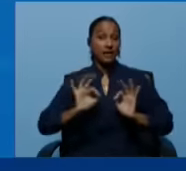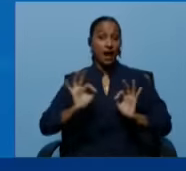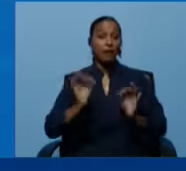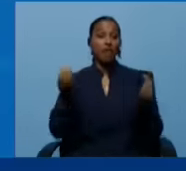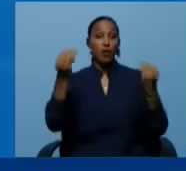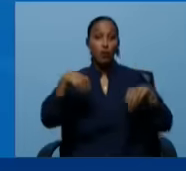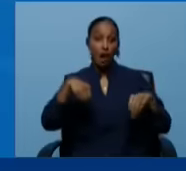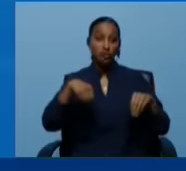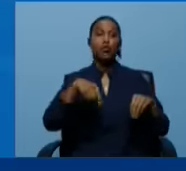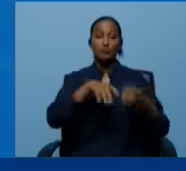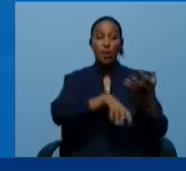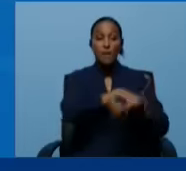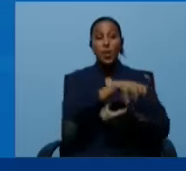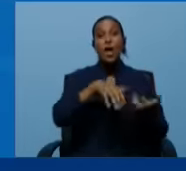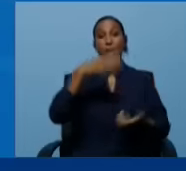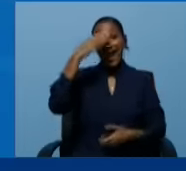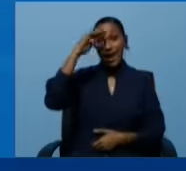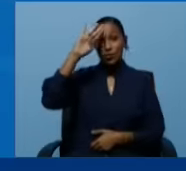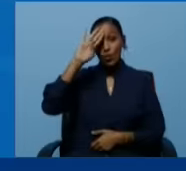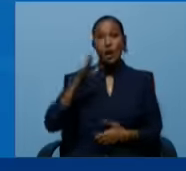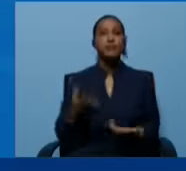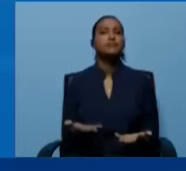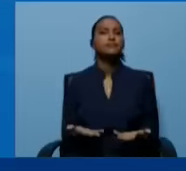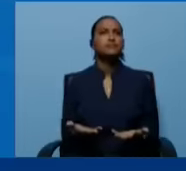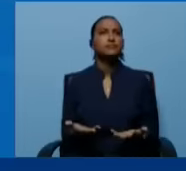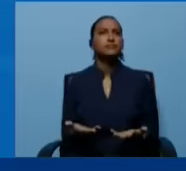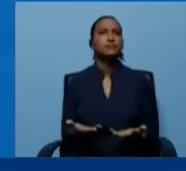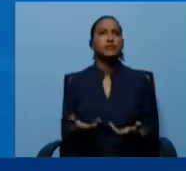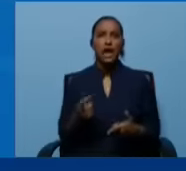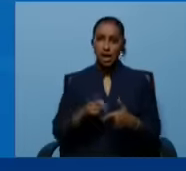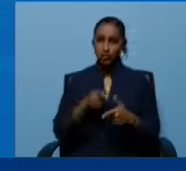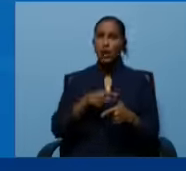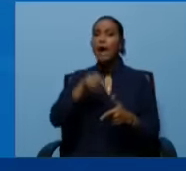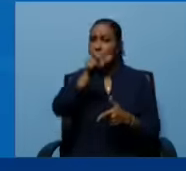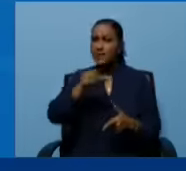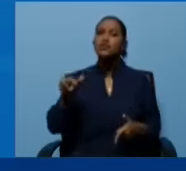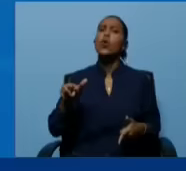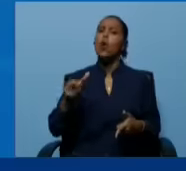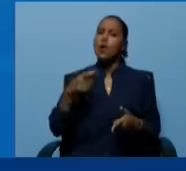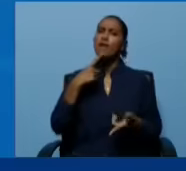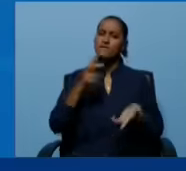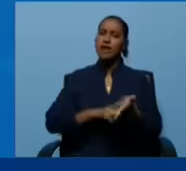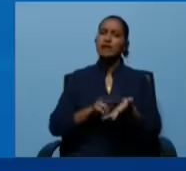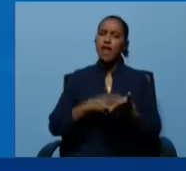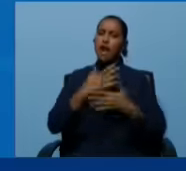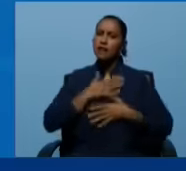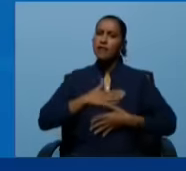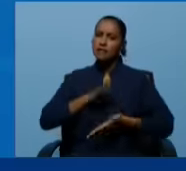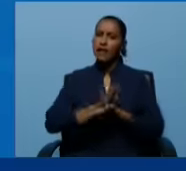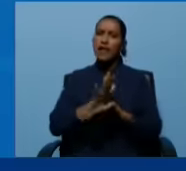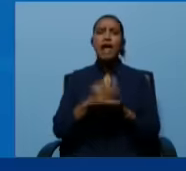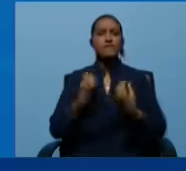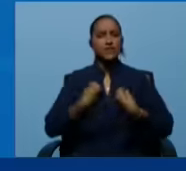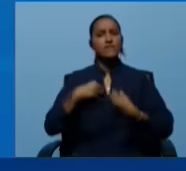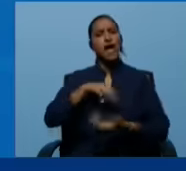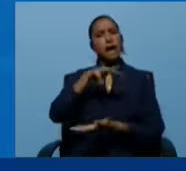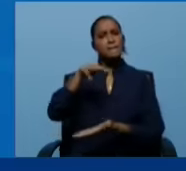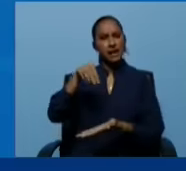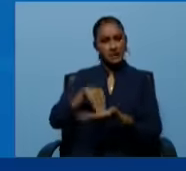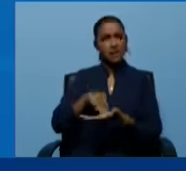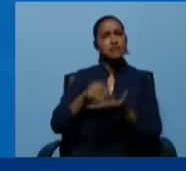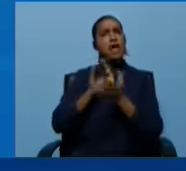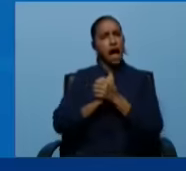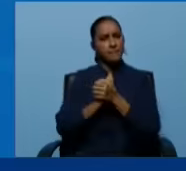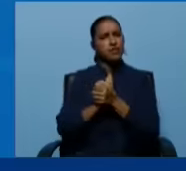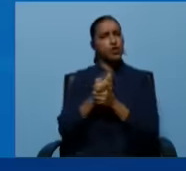conspiraciones y la corrupción, Miami. Hay mucha gente honesta que vive en Miami, mucha gente honesta y amiga de nosotros. Les doy mis saludos desde